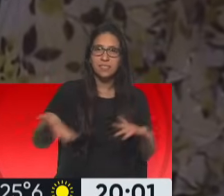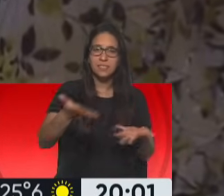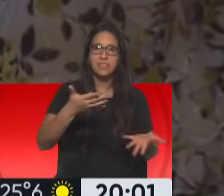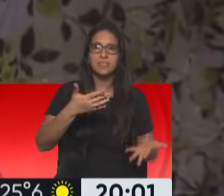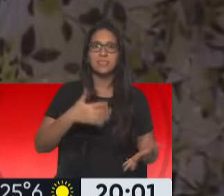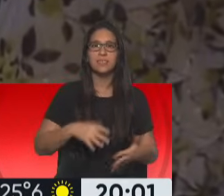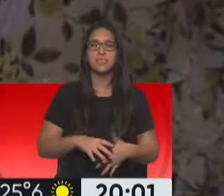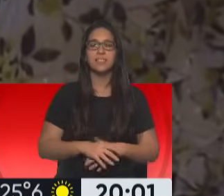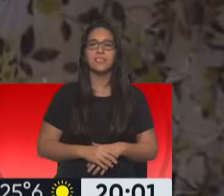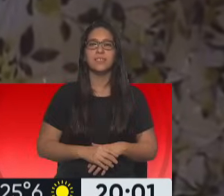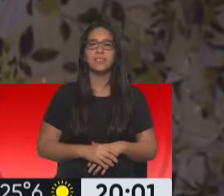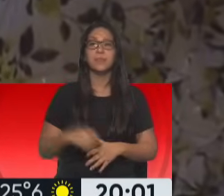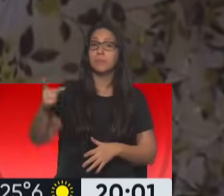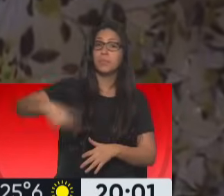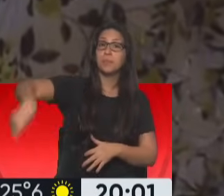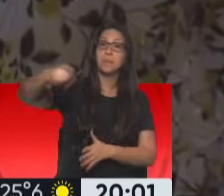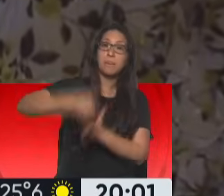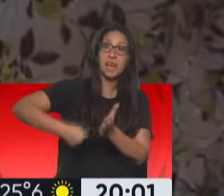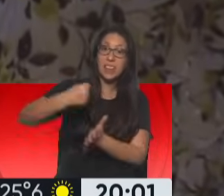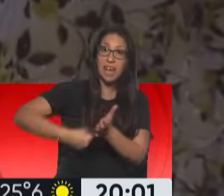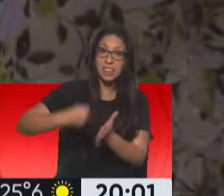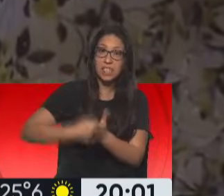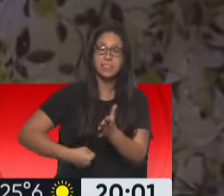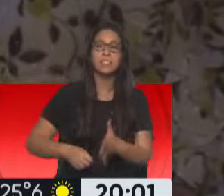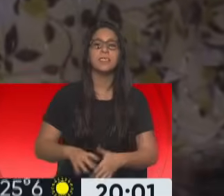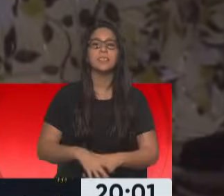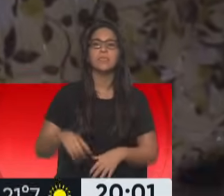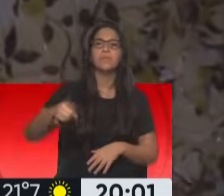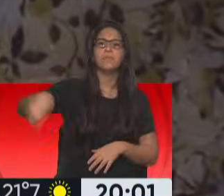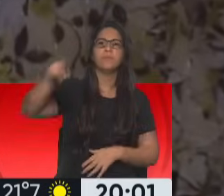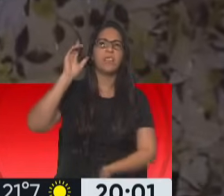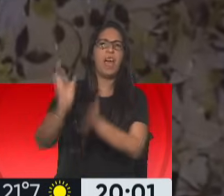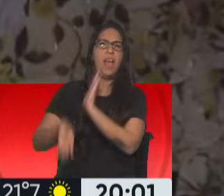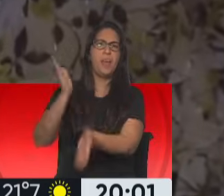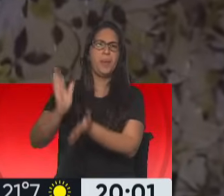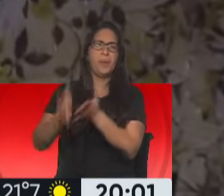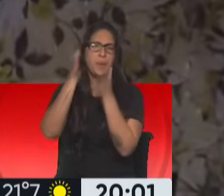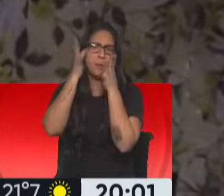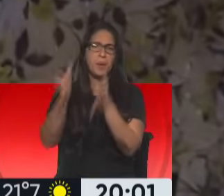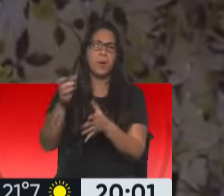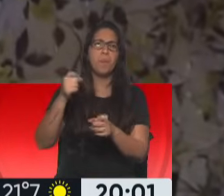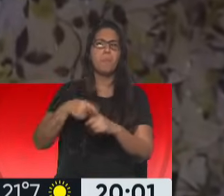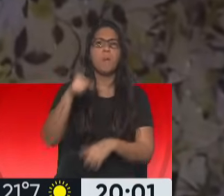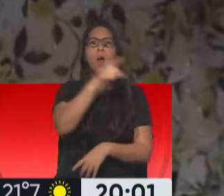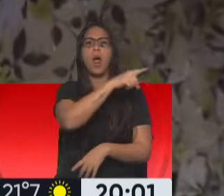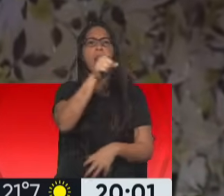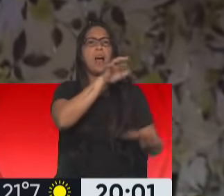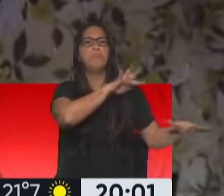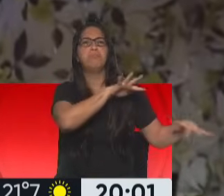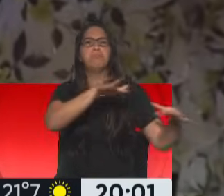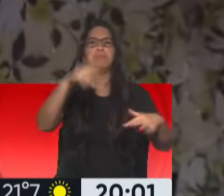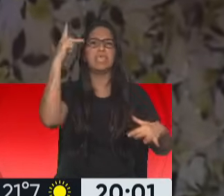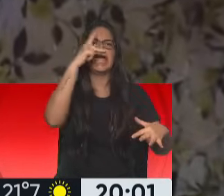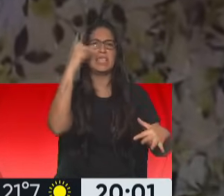con nuestros militantes que fueron agredidos brutalmente por las hordas